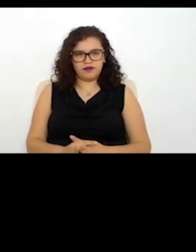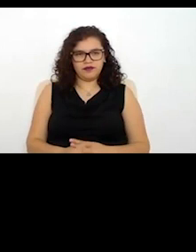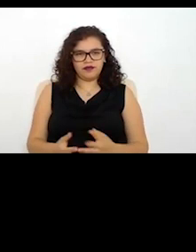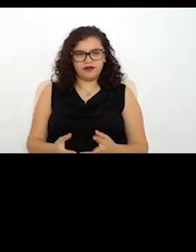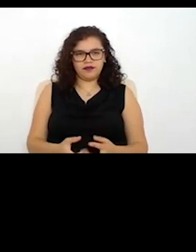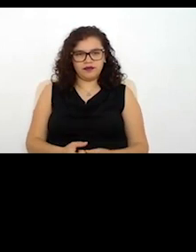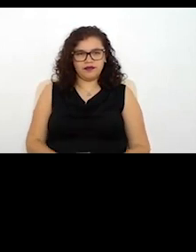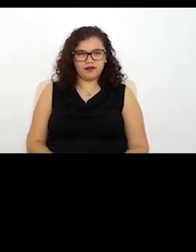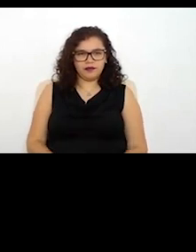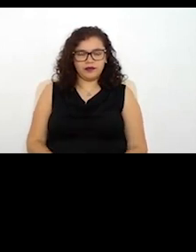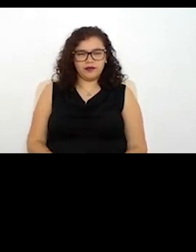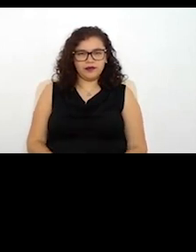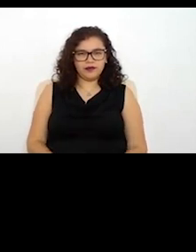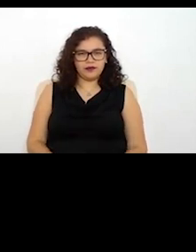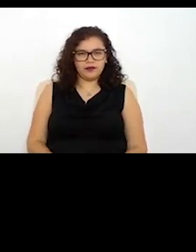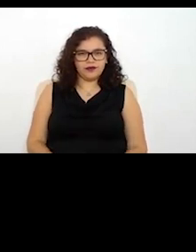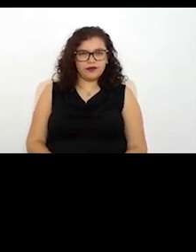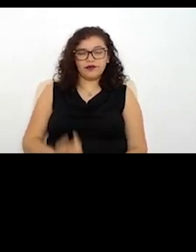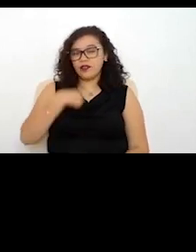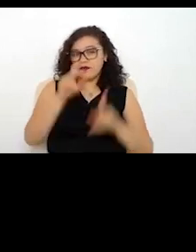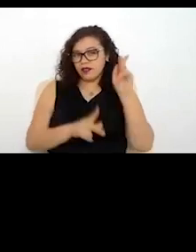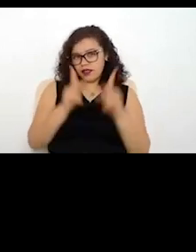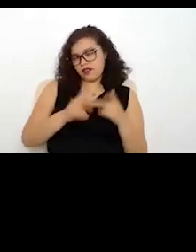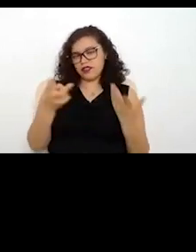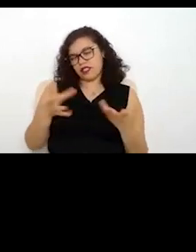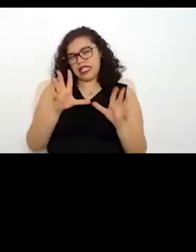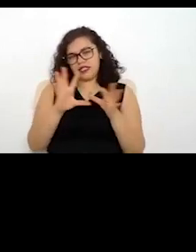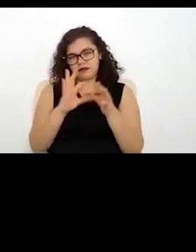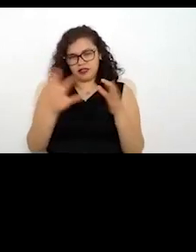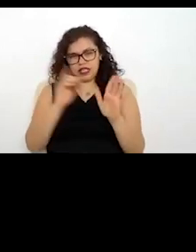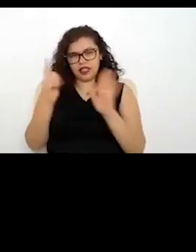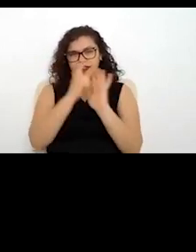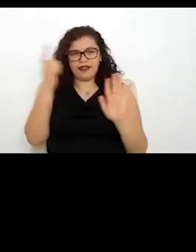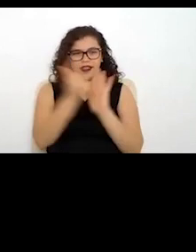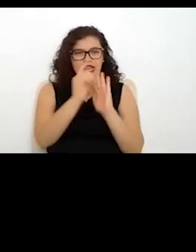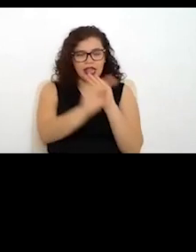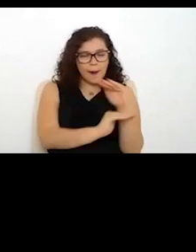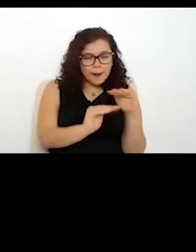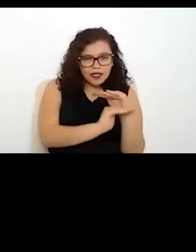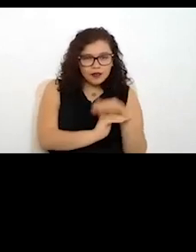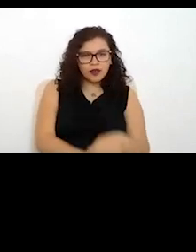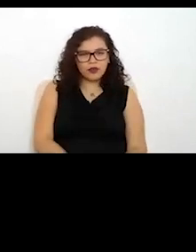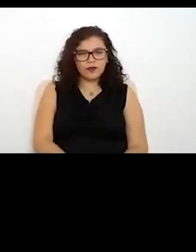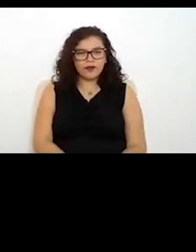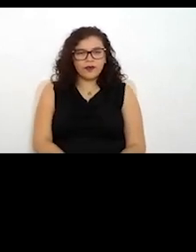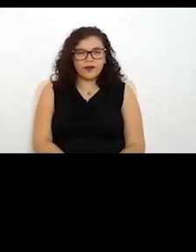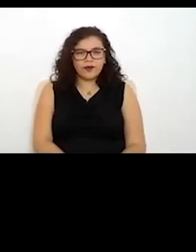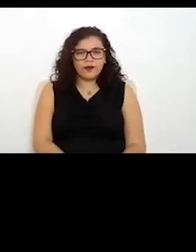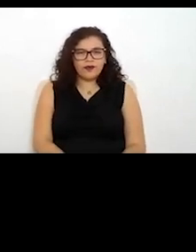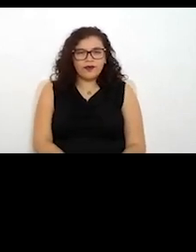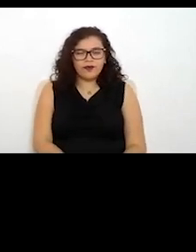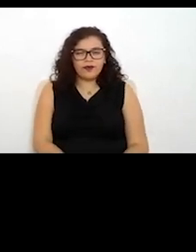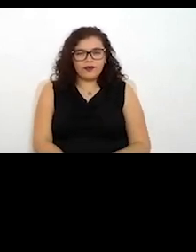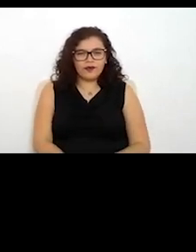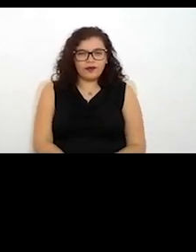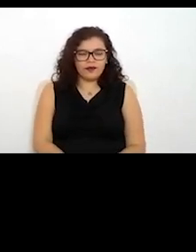Justamente como platicaba, y es un poco la explicación de lo que es una ley de mínimos, en derecho, sobre